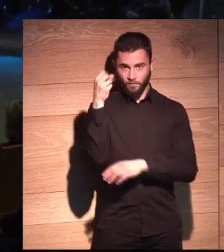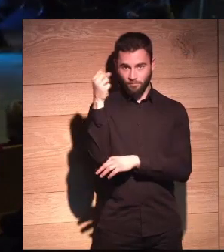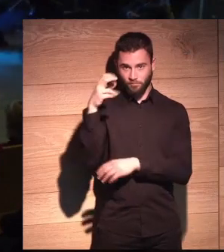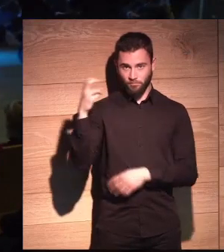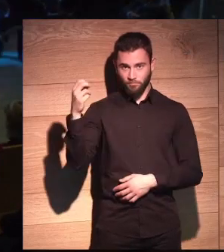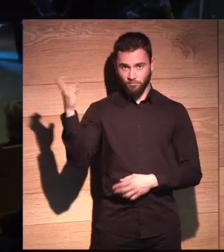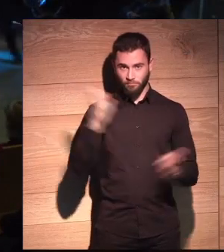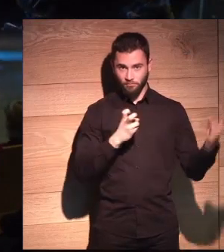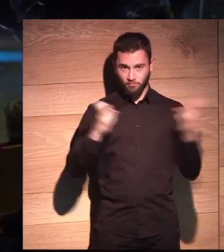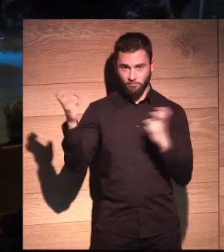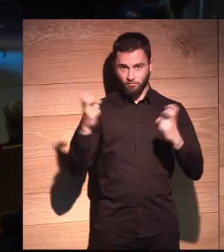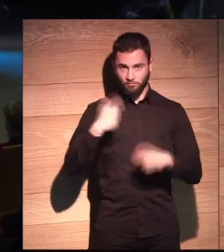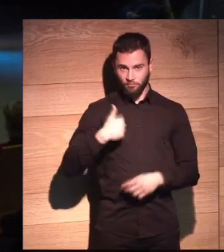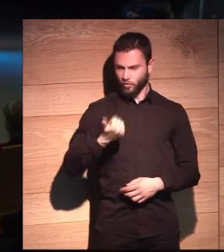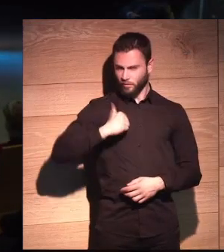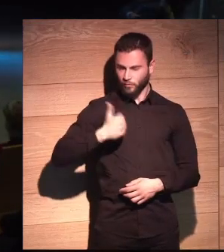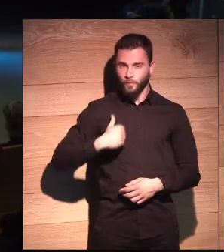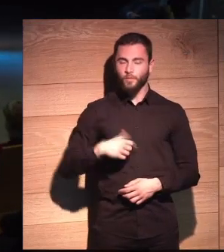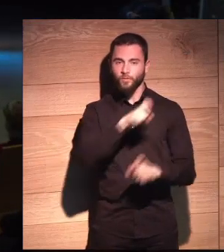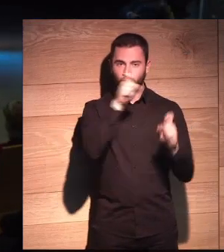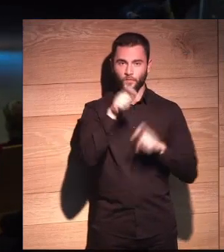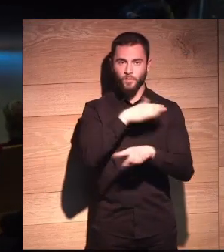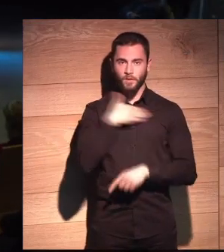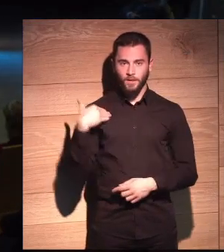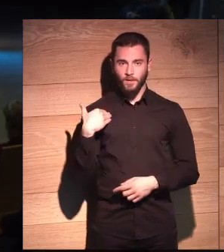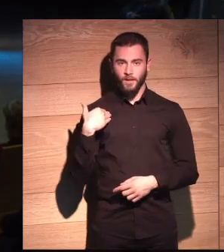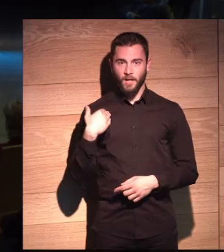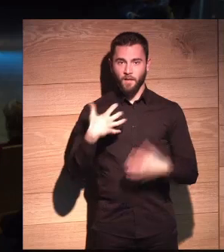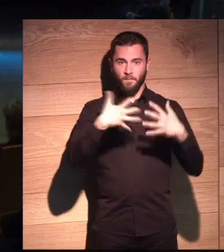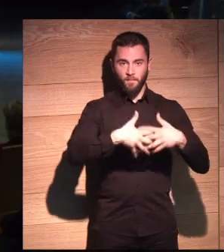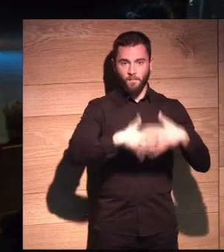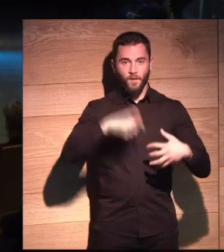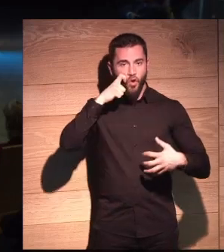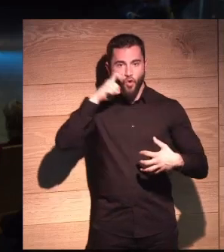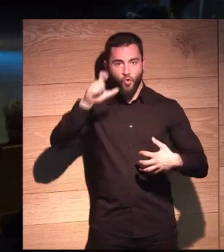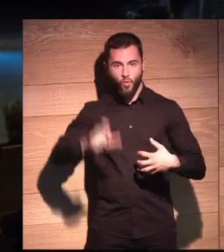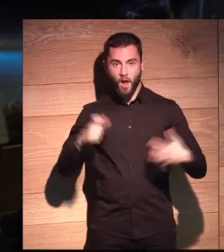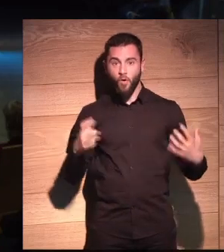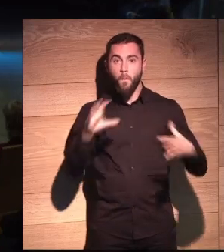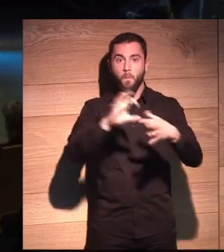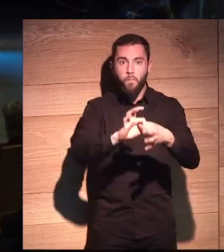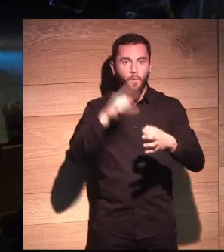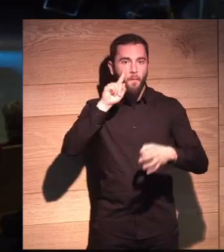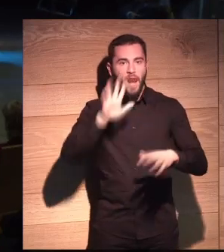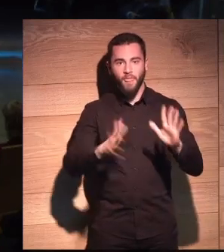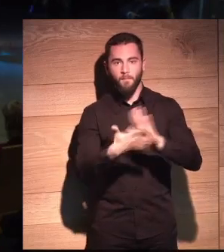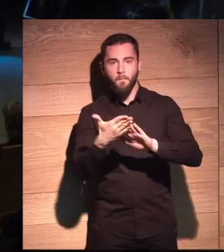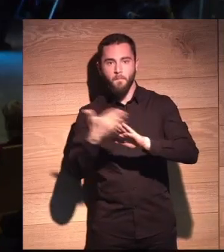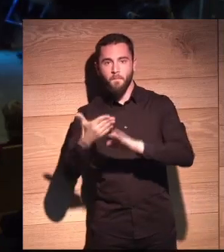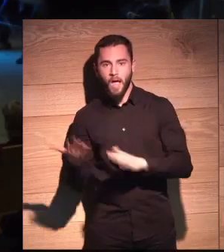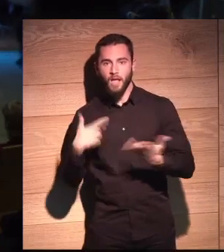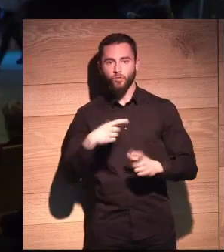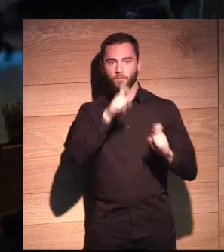te quería preguntar, llegaremos a confluir el humano con la máquina, pero casi parece que estamos a punto. Así que la